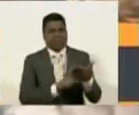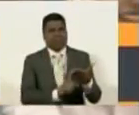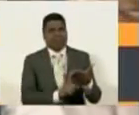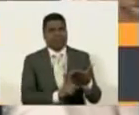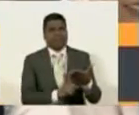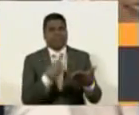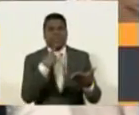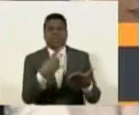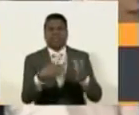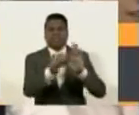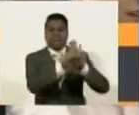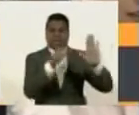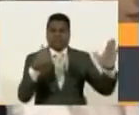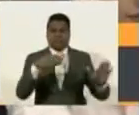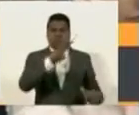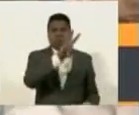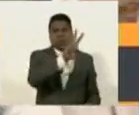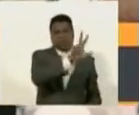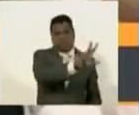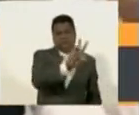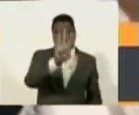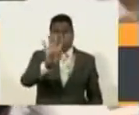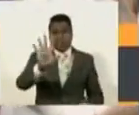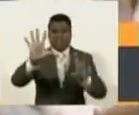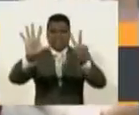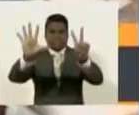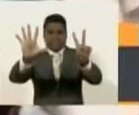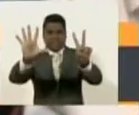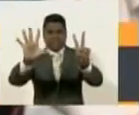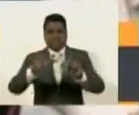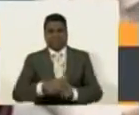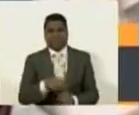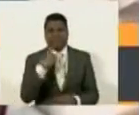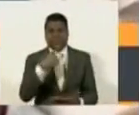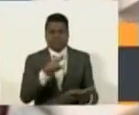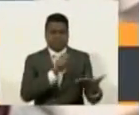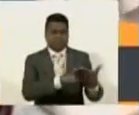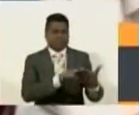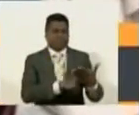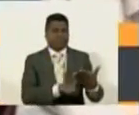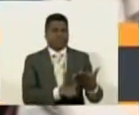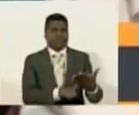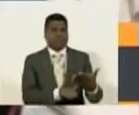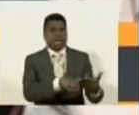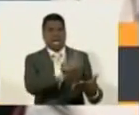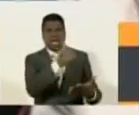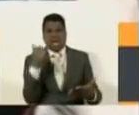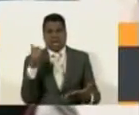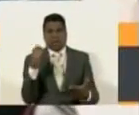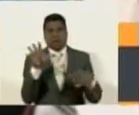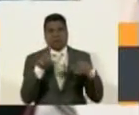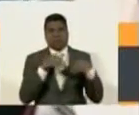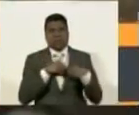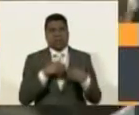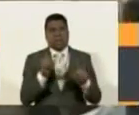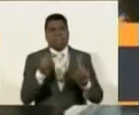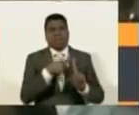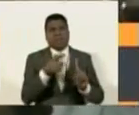¿Qué dice el artículo 347? Porque ellos han asumido, perdón, vamos a leer